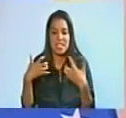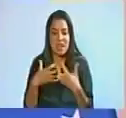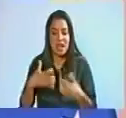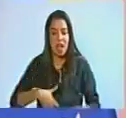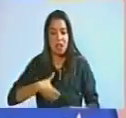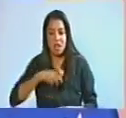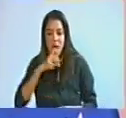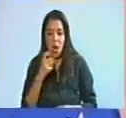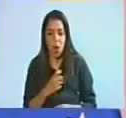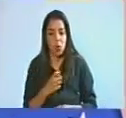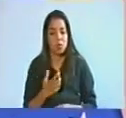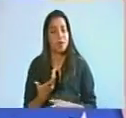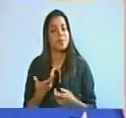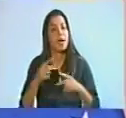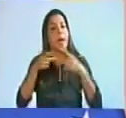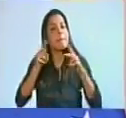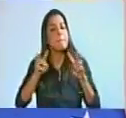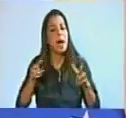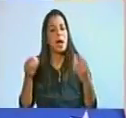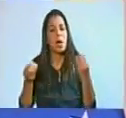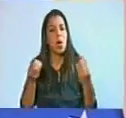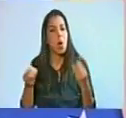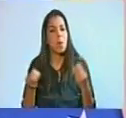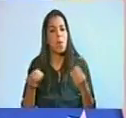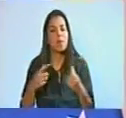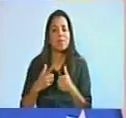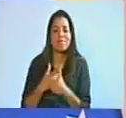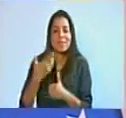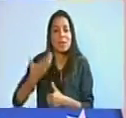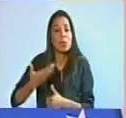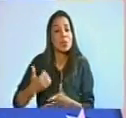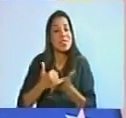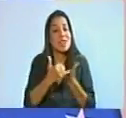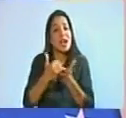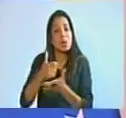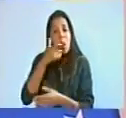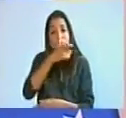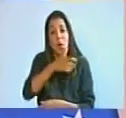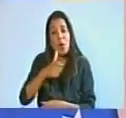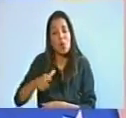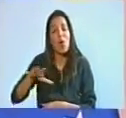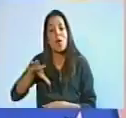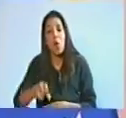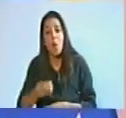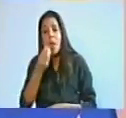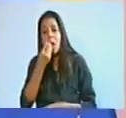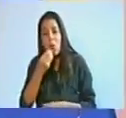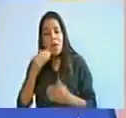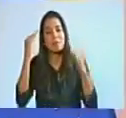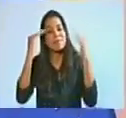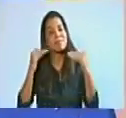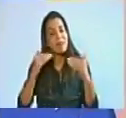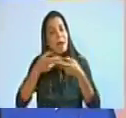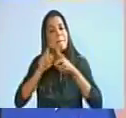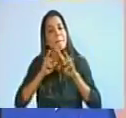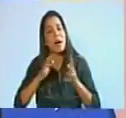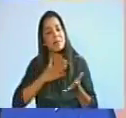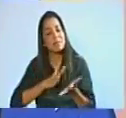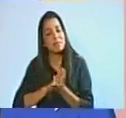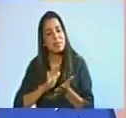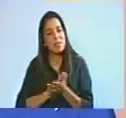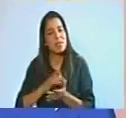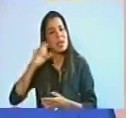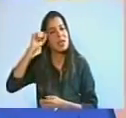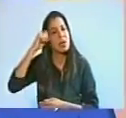Tenemos que para tener la paz, tenemos que tomar en cuenta las necesidades sociales. Aquí hay que recordar cuando ocurrió aquí